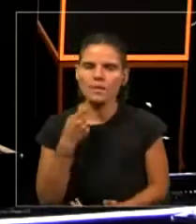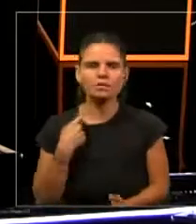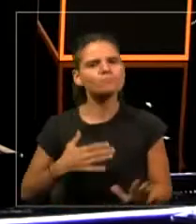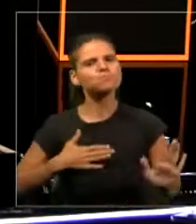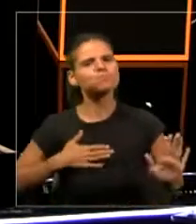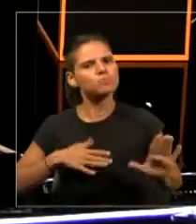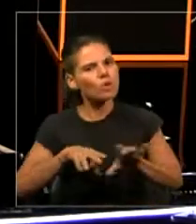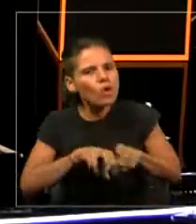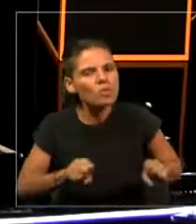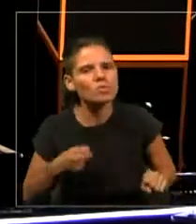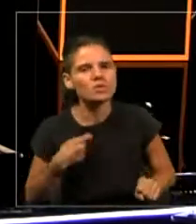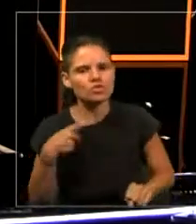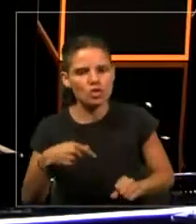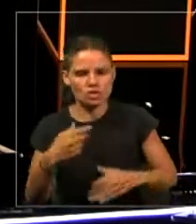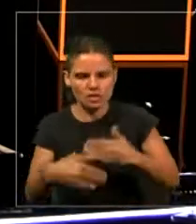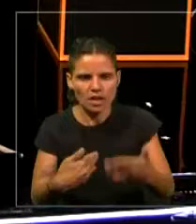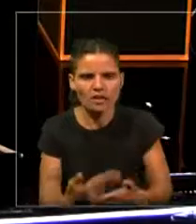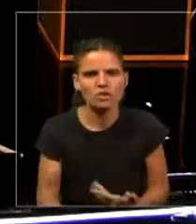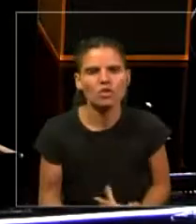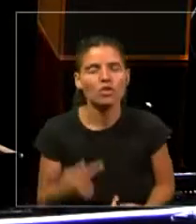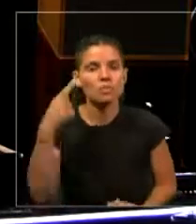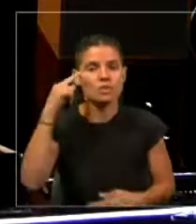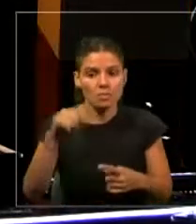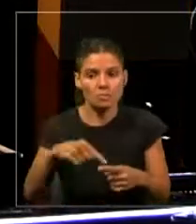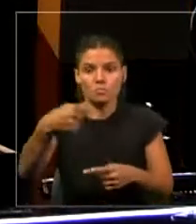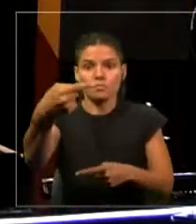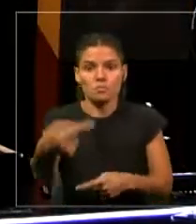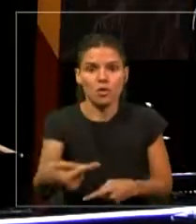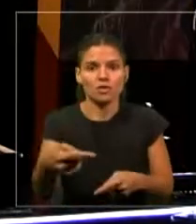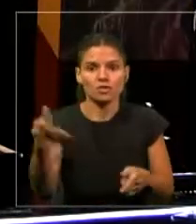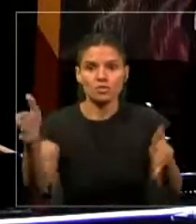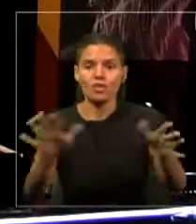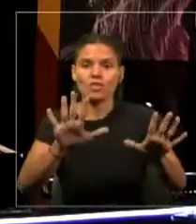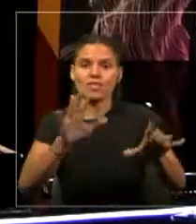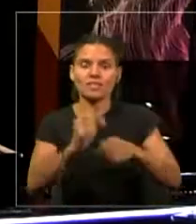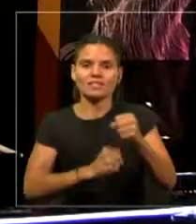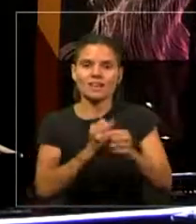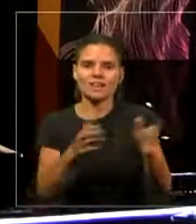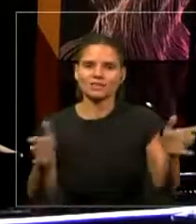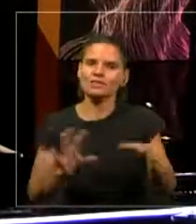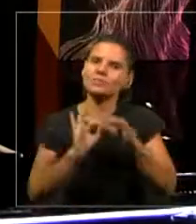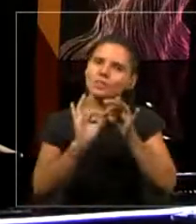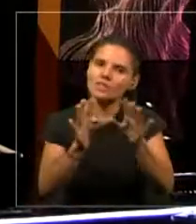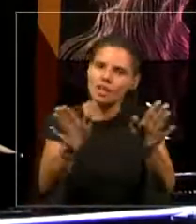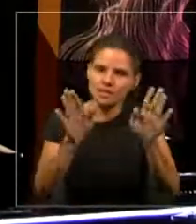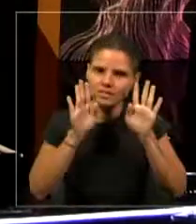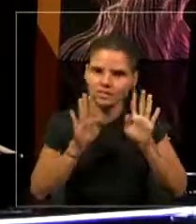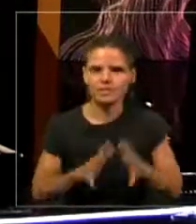trayectoria para la decennia que entra. Muchísimas gracias por su atención.